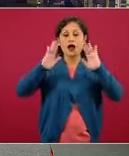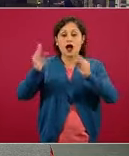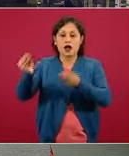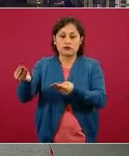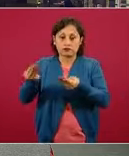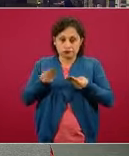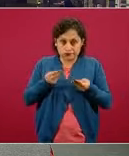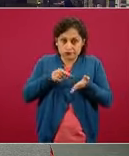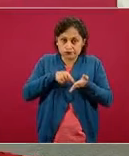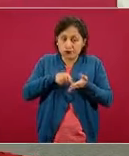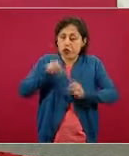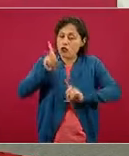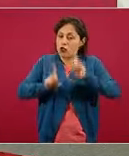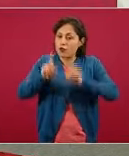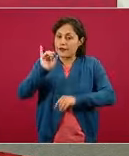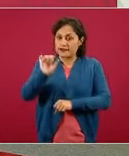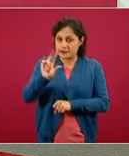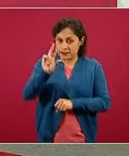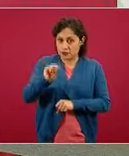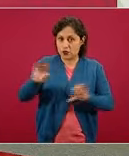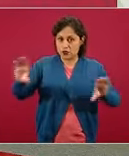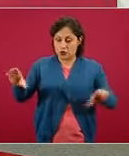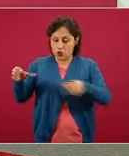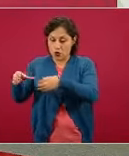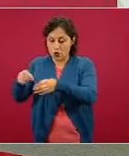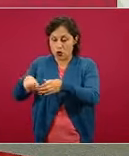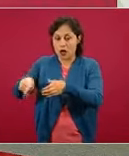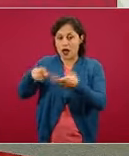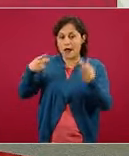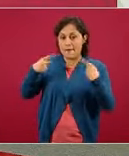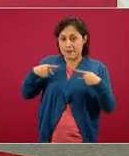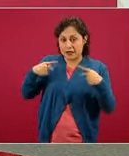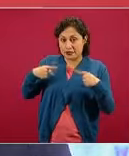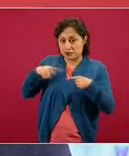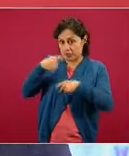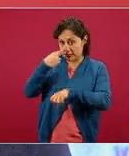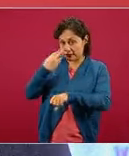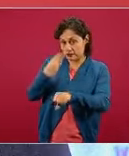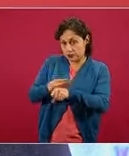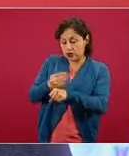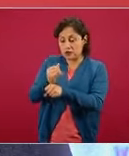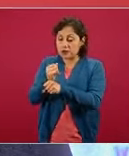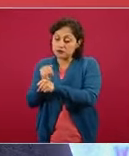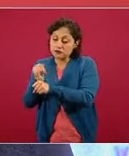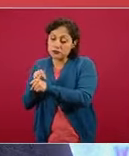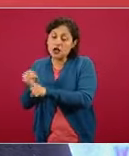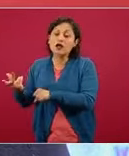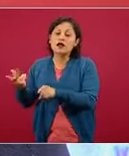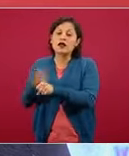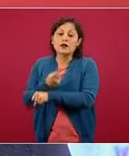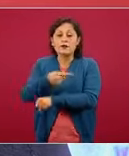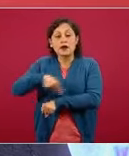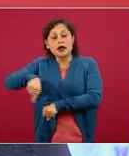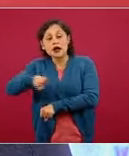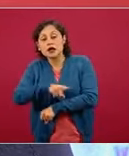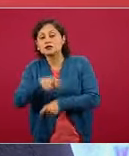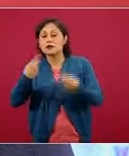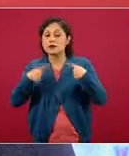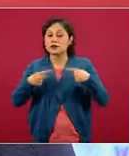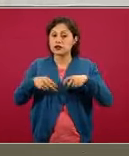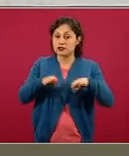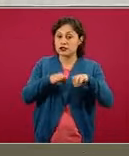permitir a este grupo dictaminador, ya sea que esté en el hospital, en la jurisdicción